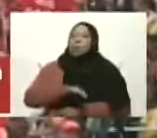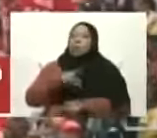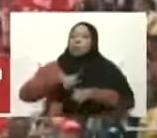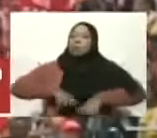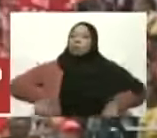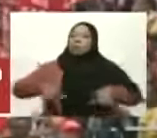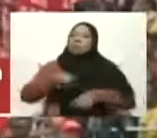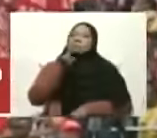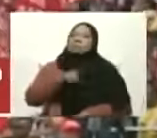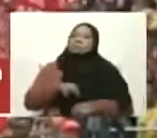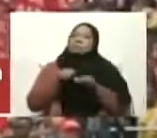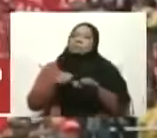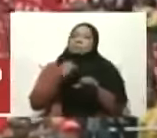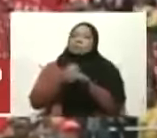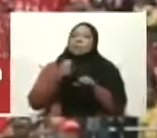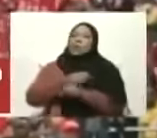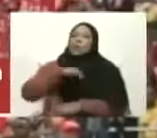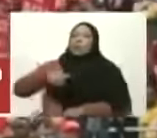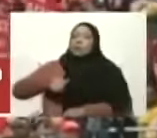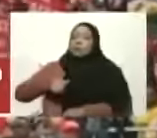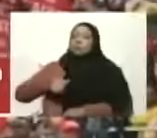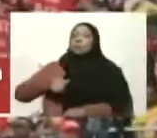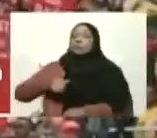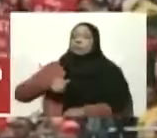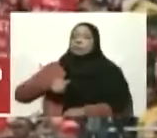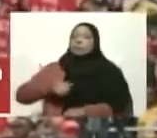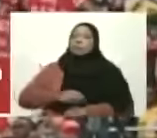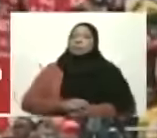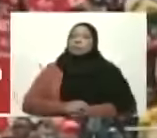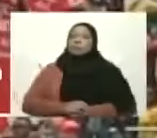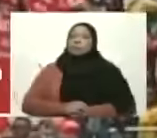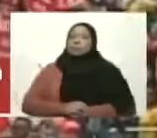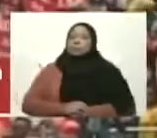territorio sigue siendo nuestro.